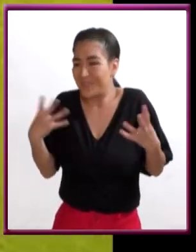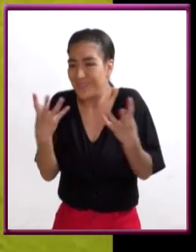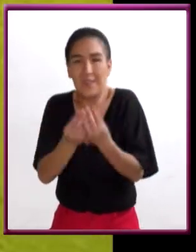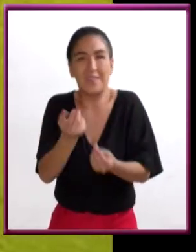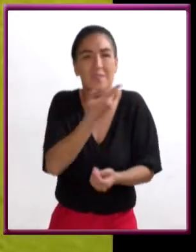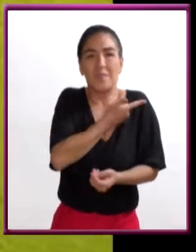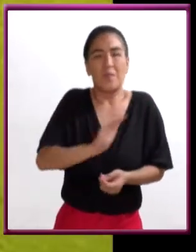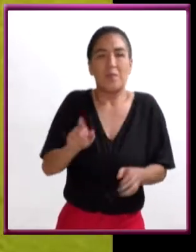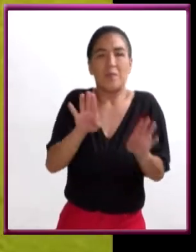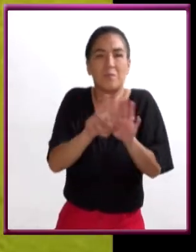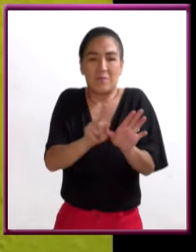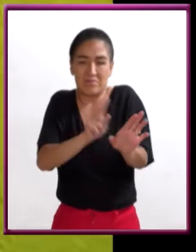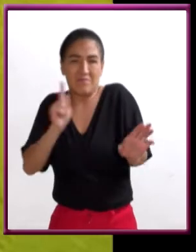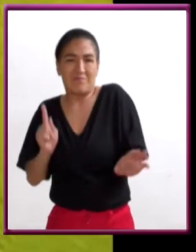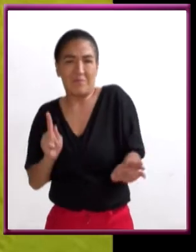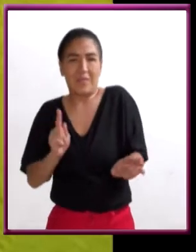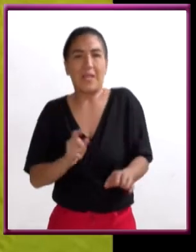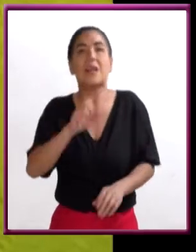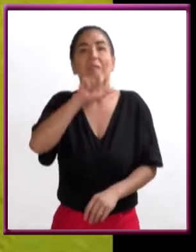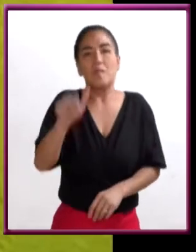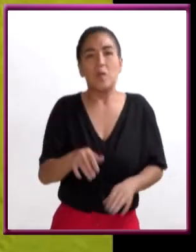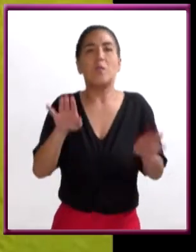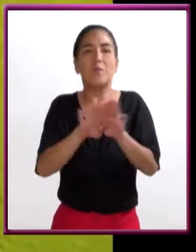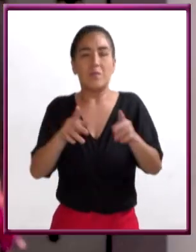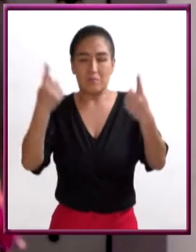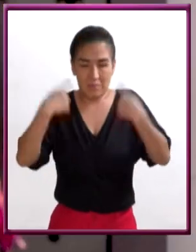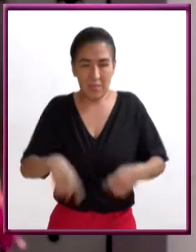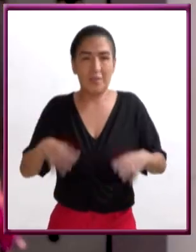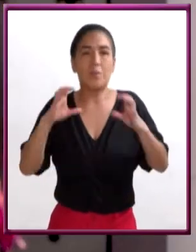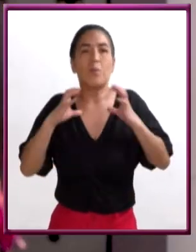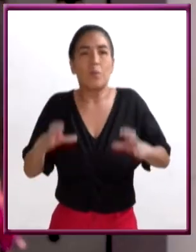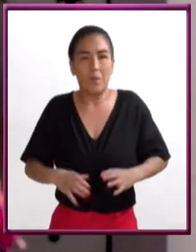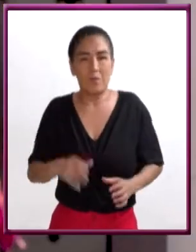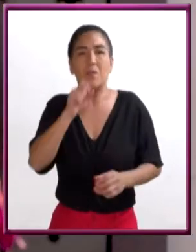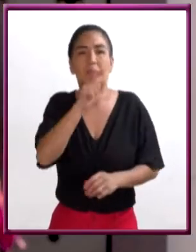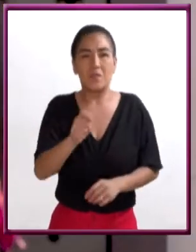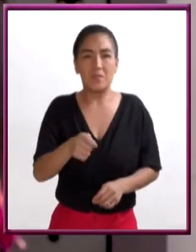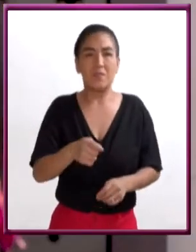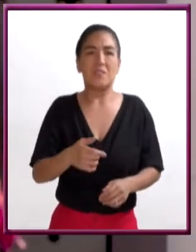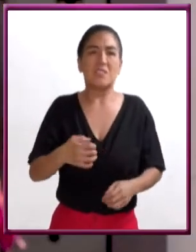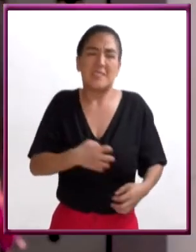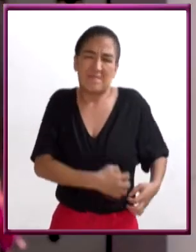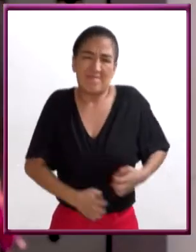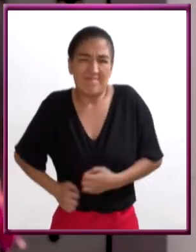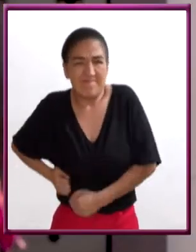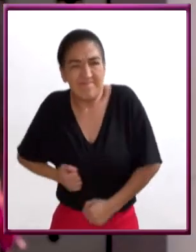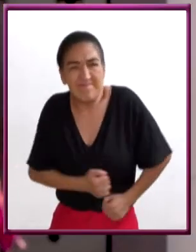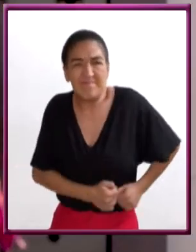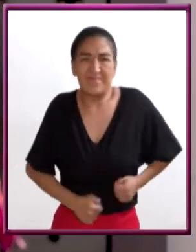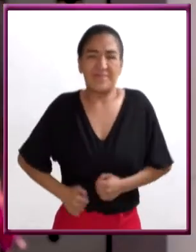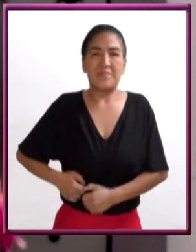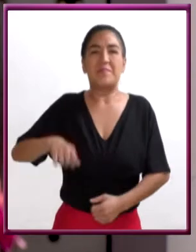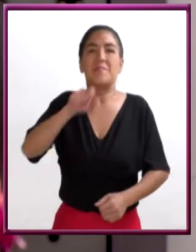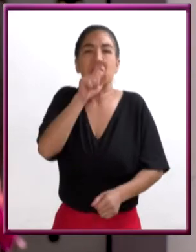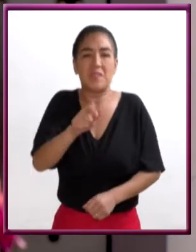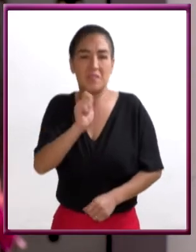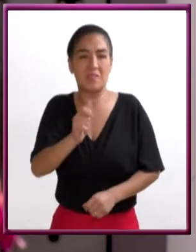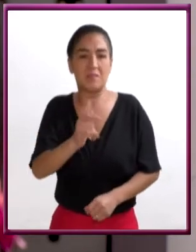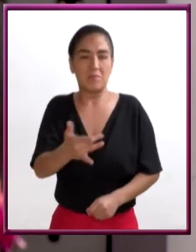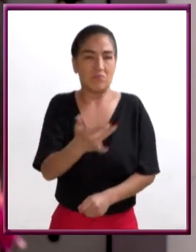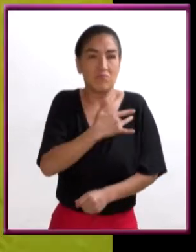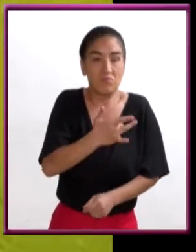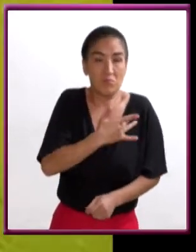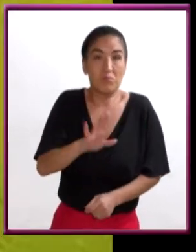personas y después aparecen síntomas físicos que pueden ir desde síntomas digestivos hasta